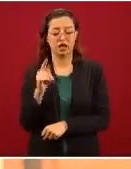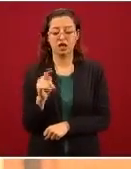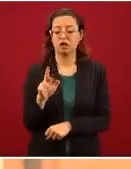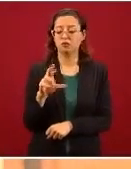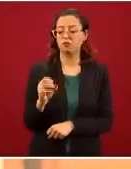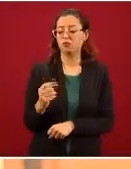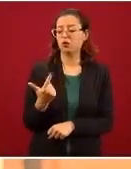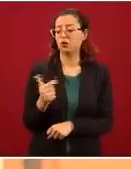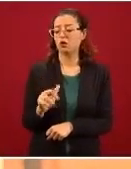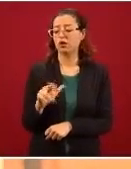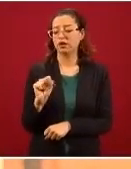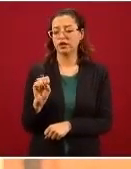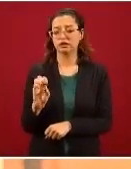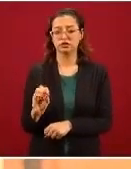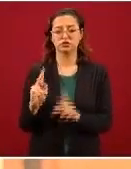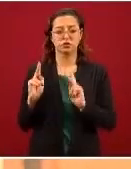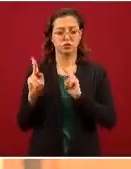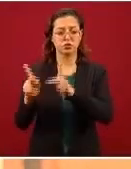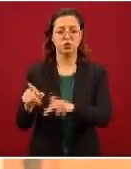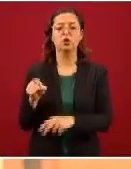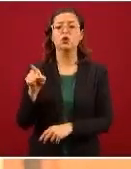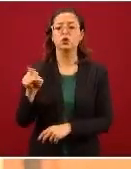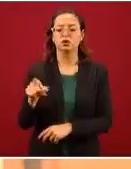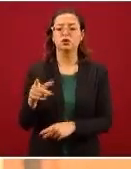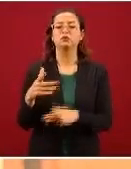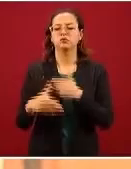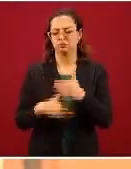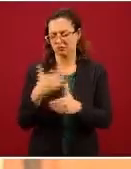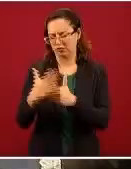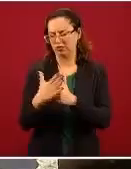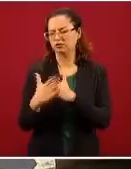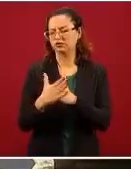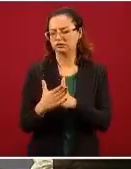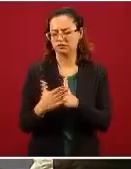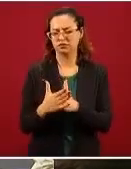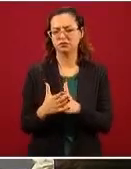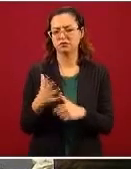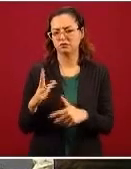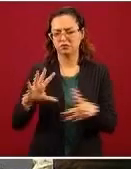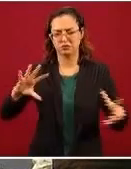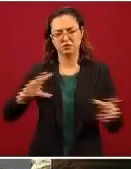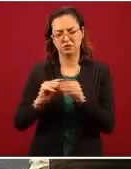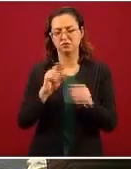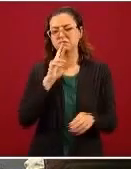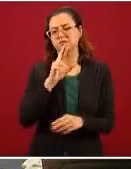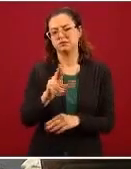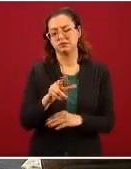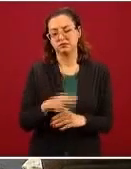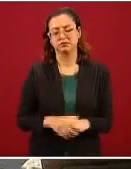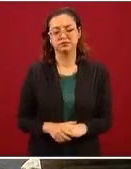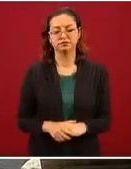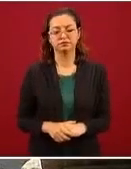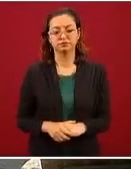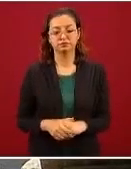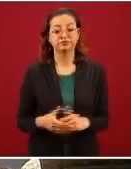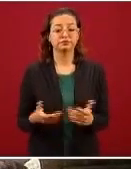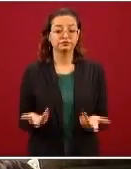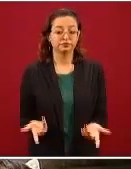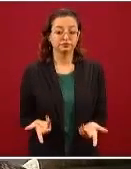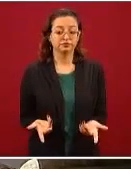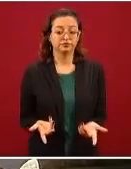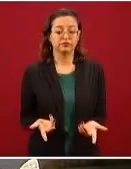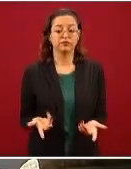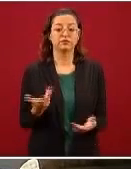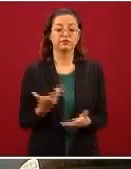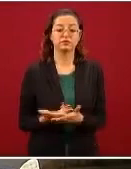dentro de poco ya vamos a dar cuáles son los resultados que se tienen. De esta manera es la forma en la que se está evitando lo